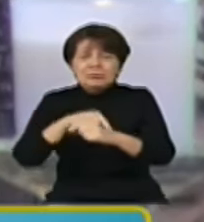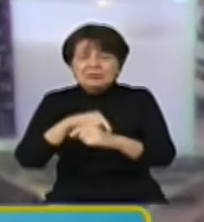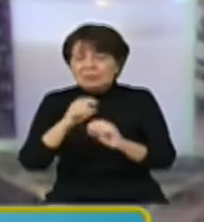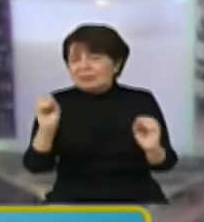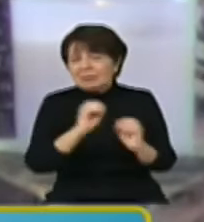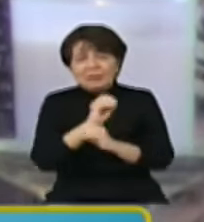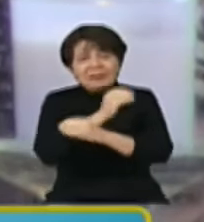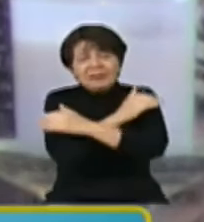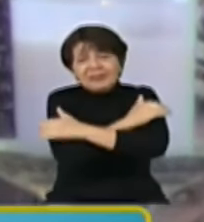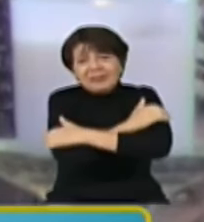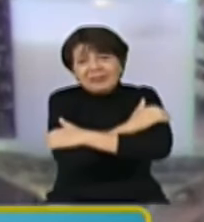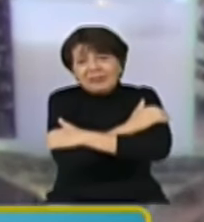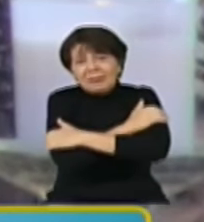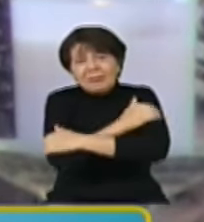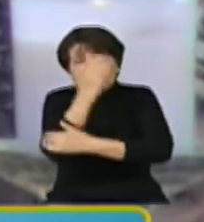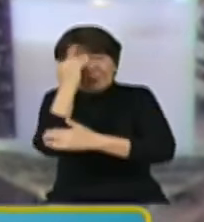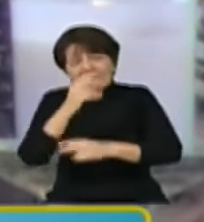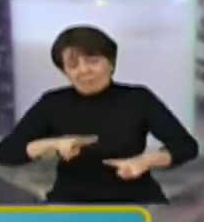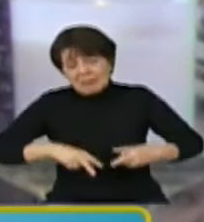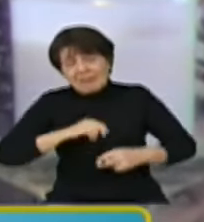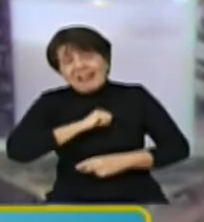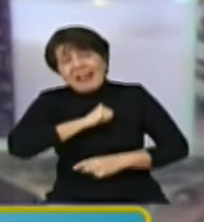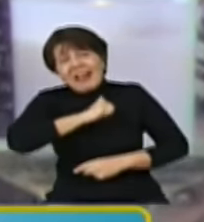día tuvieron que emigrar.